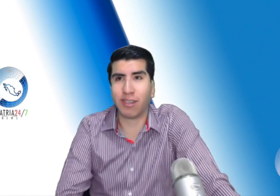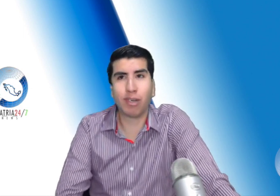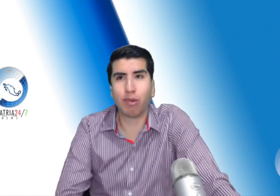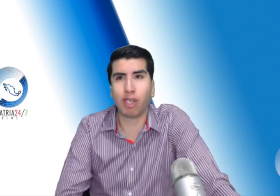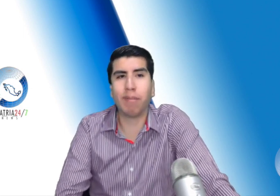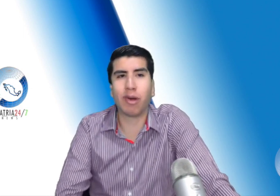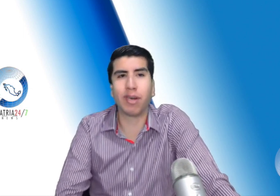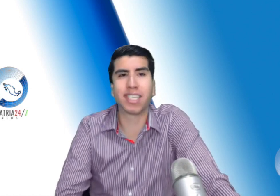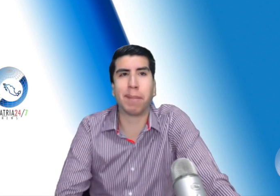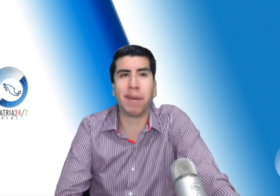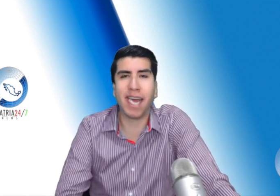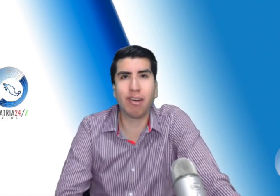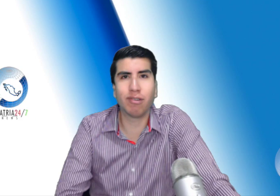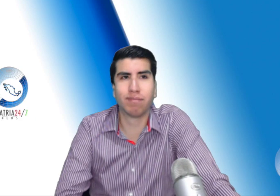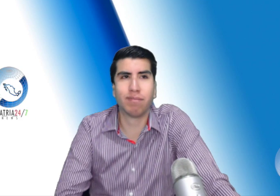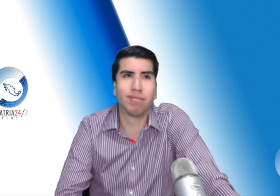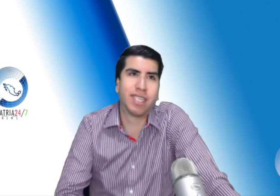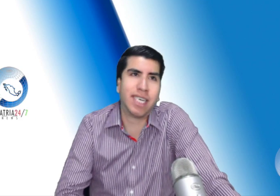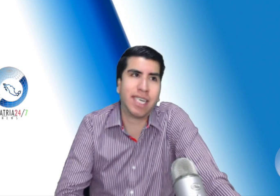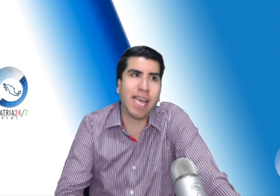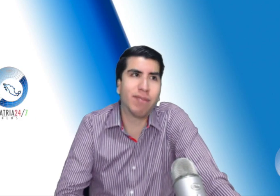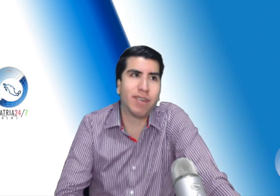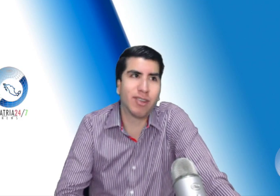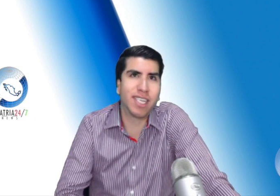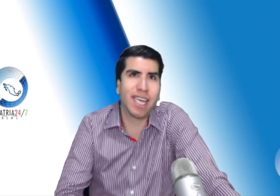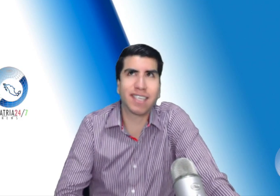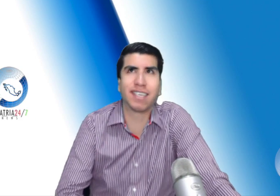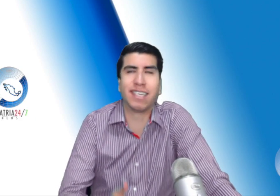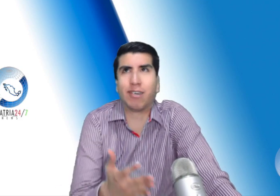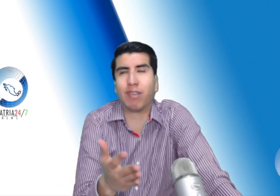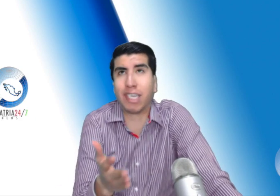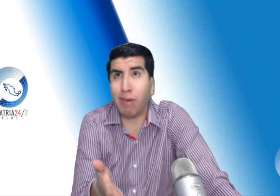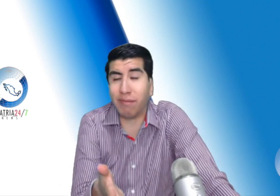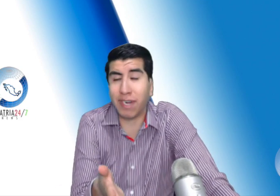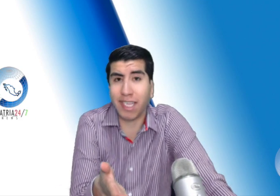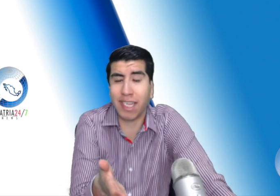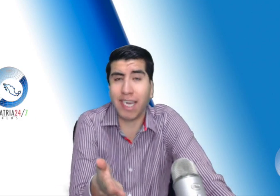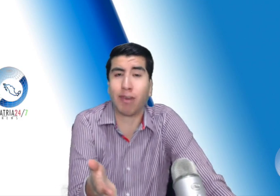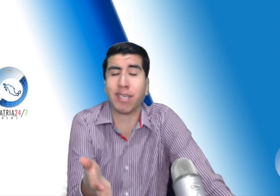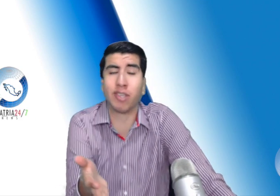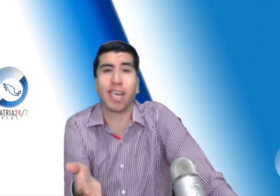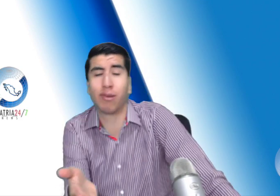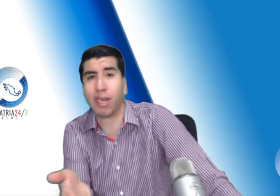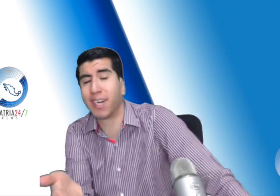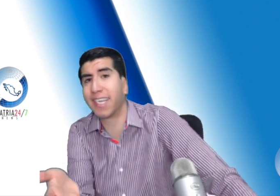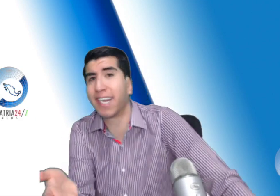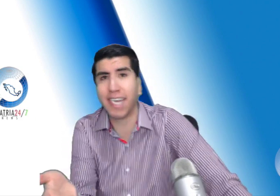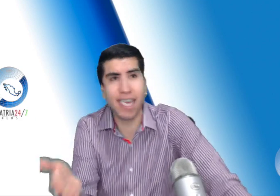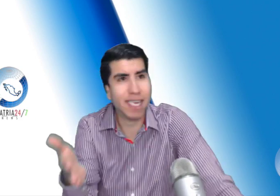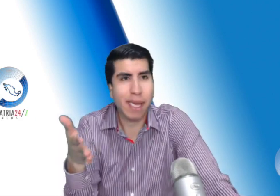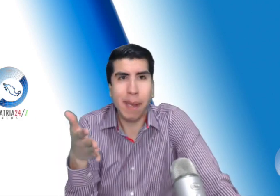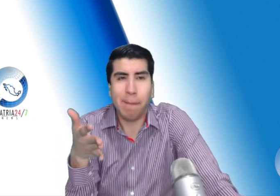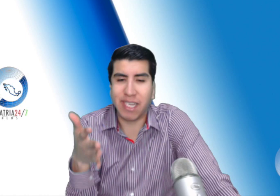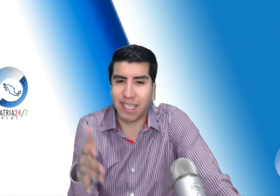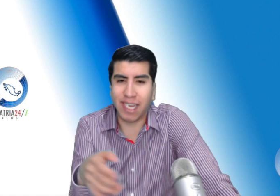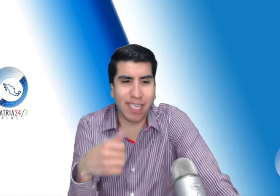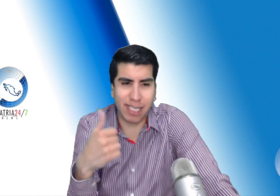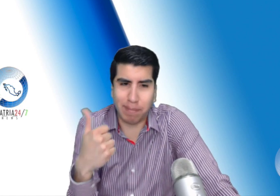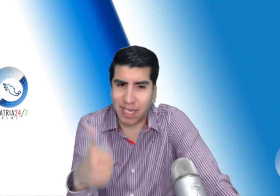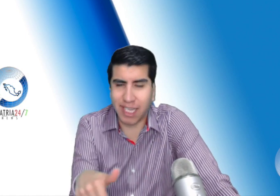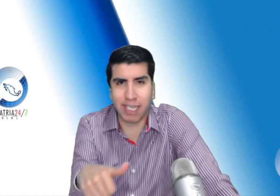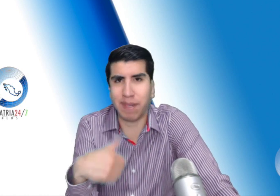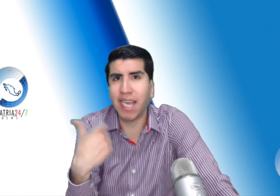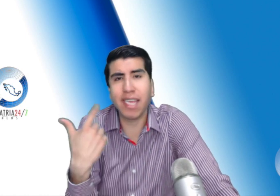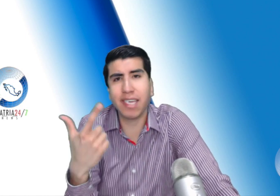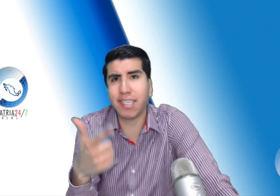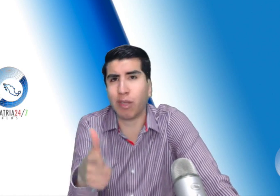una investigación en curso lo mejor es separarlo si hay conflictos de intereses y continua la frente de la comisión de reguladora energía para tratar de